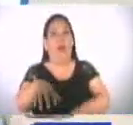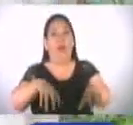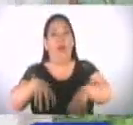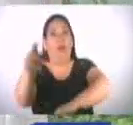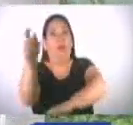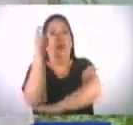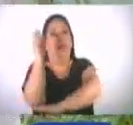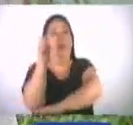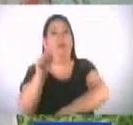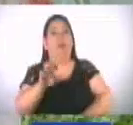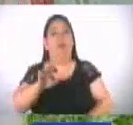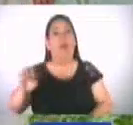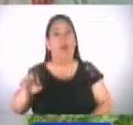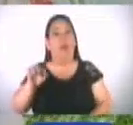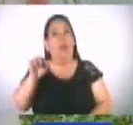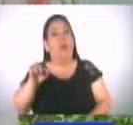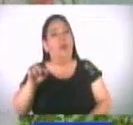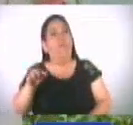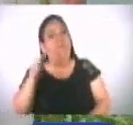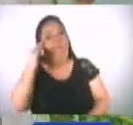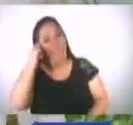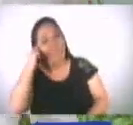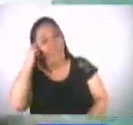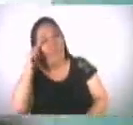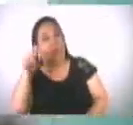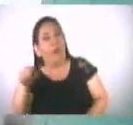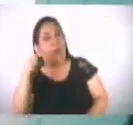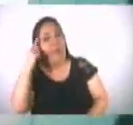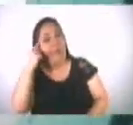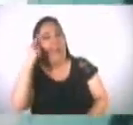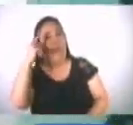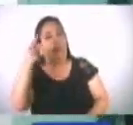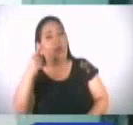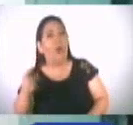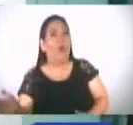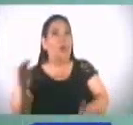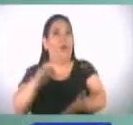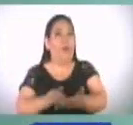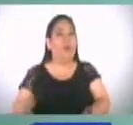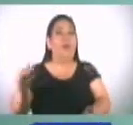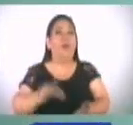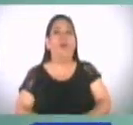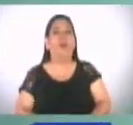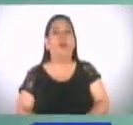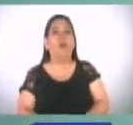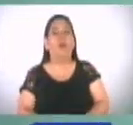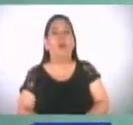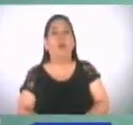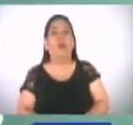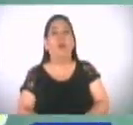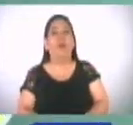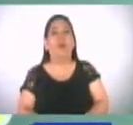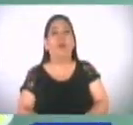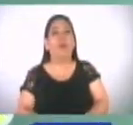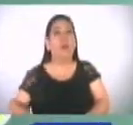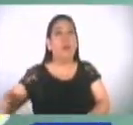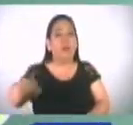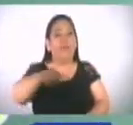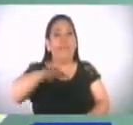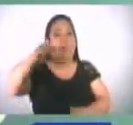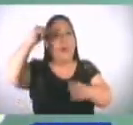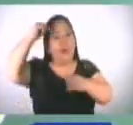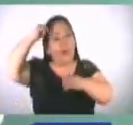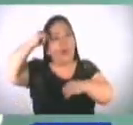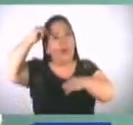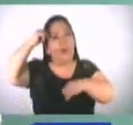Este. Esperan que estas iniciativas sean recurrentes. Es un llamado también a la conciencia, a los hogares,